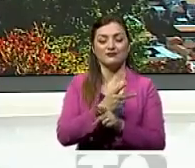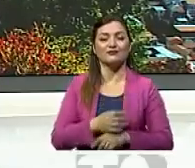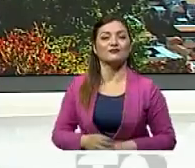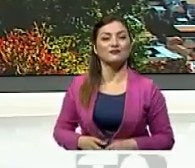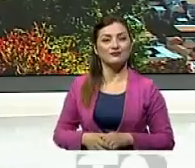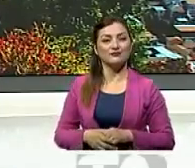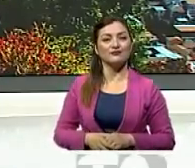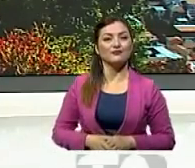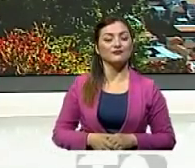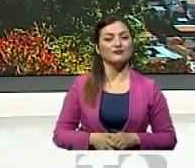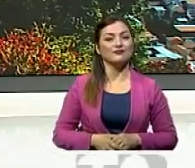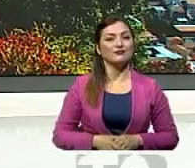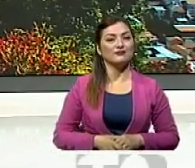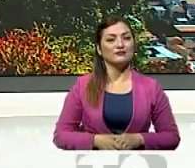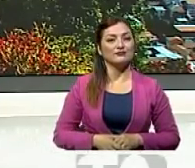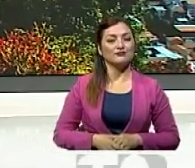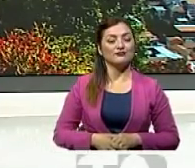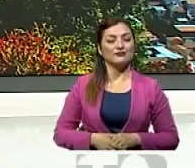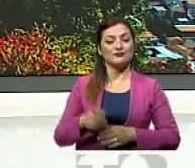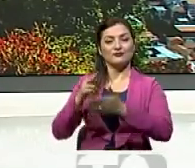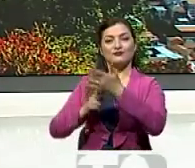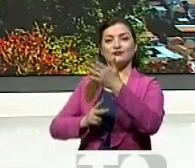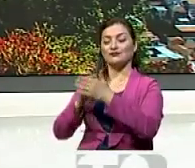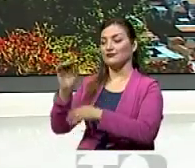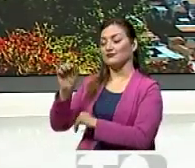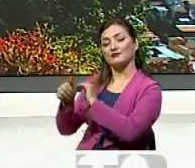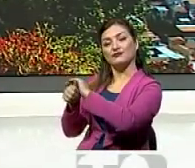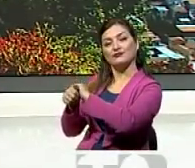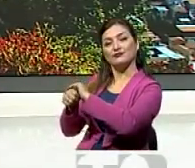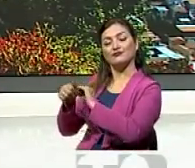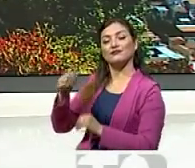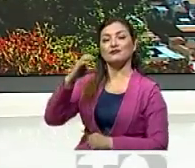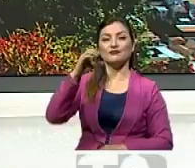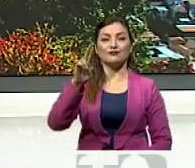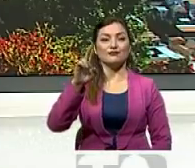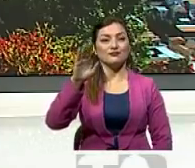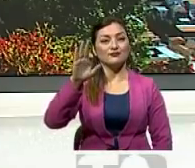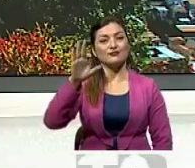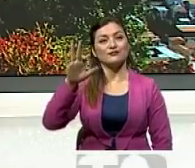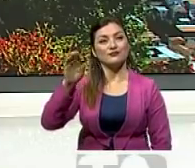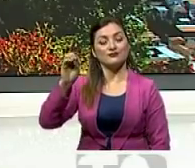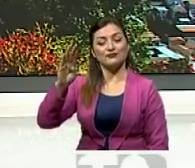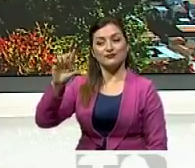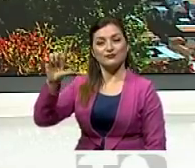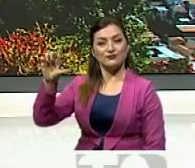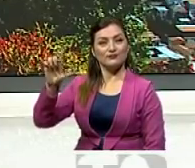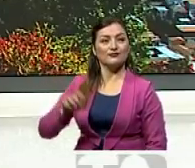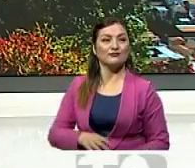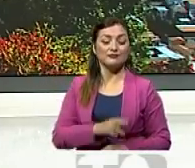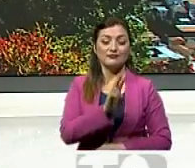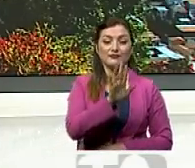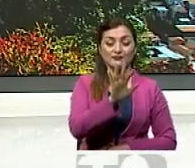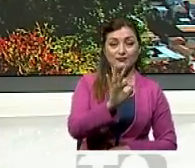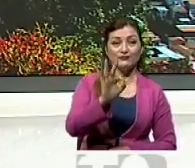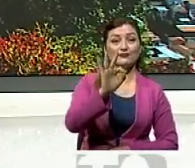también. Vamos a revisar ahora qué pasa en las Islas Encantadas, en San Cristóbal. Amanece con 25 grados centígrados, una